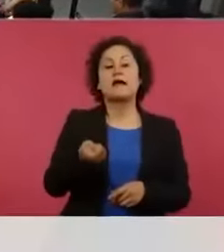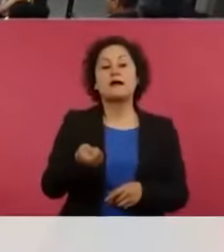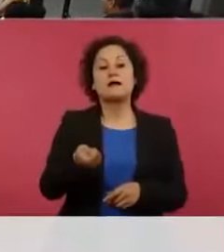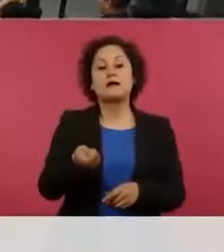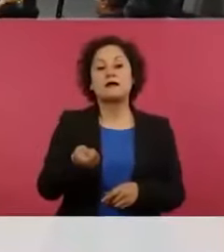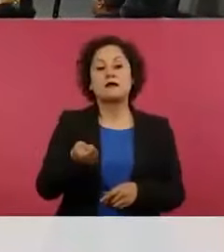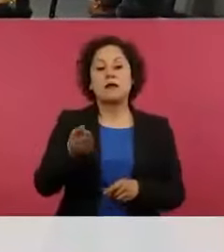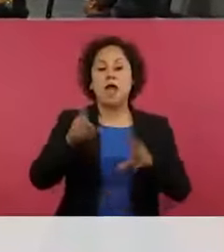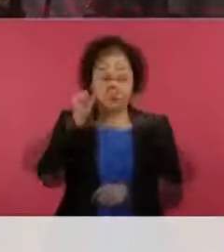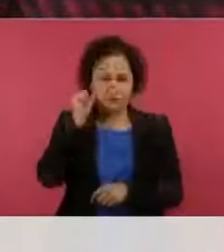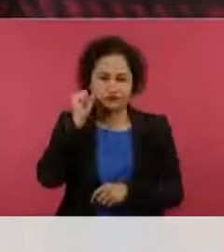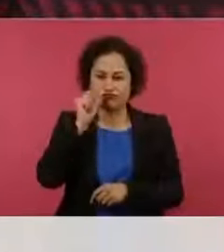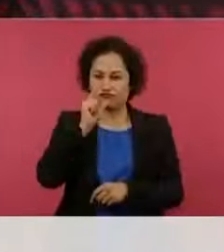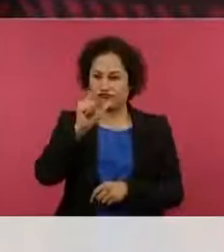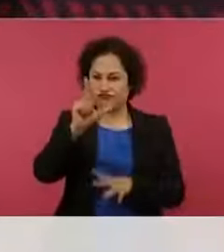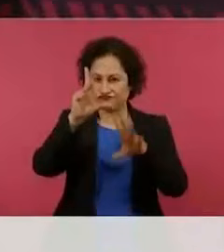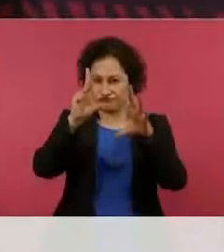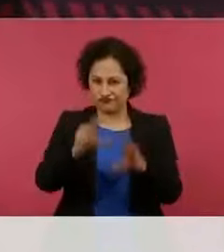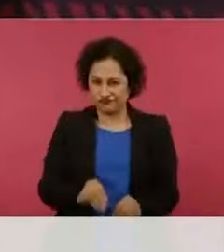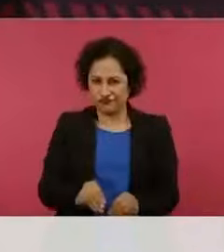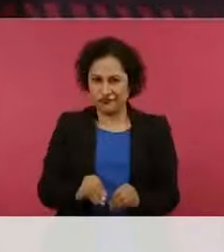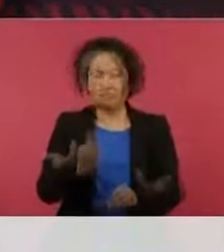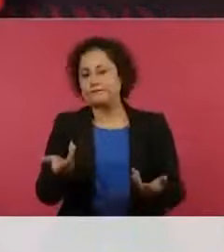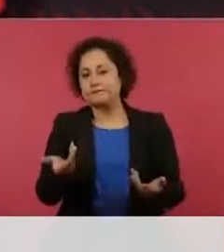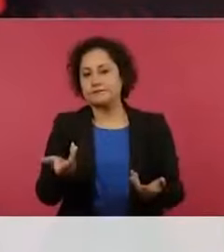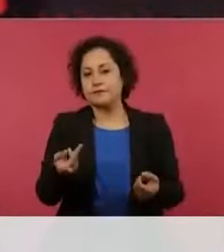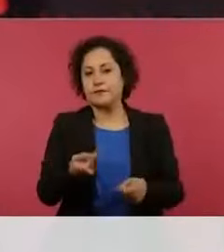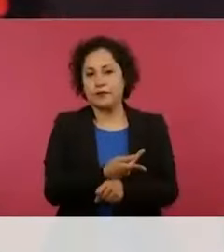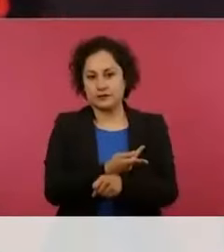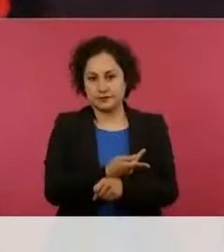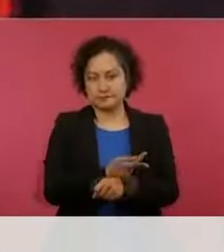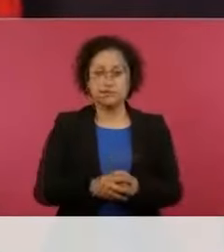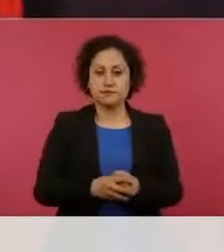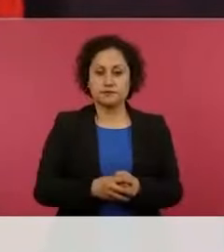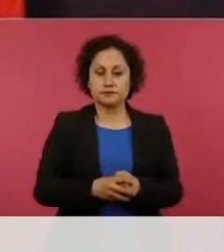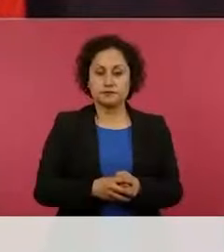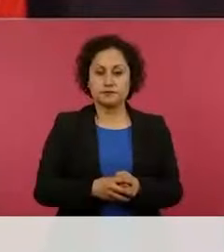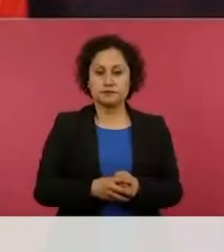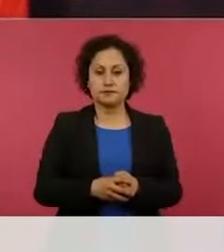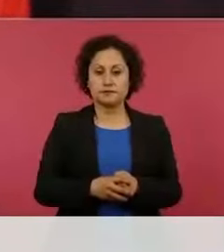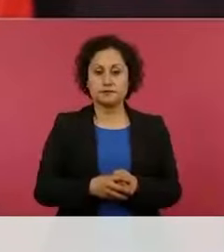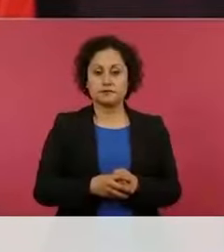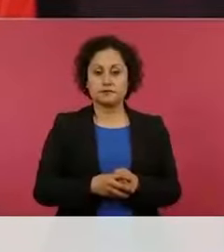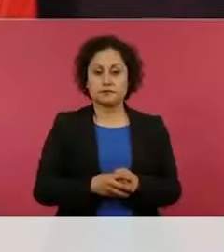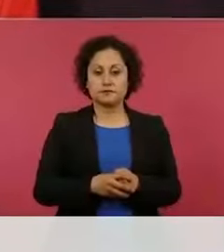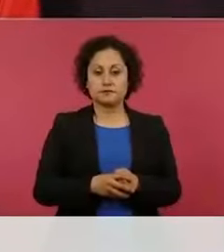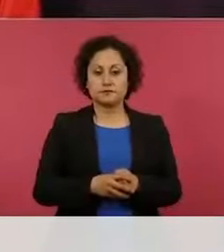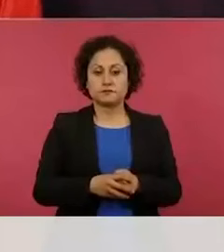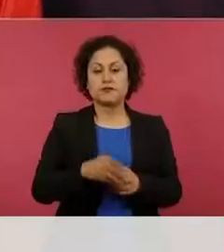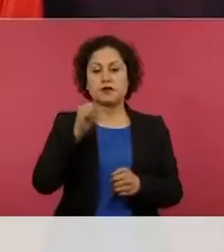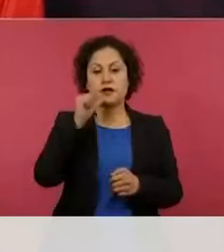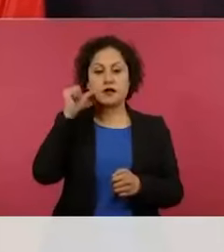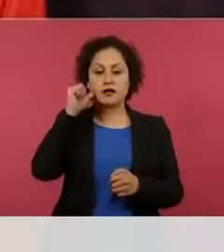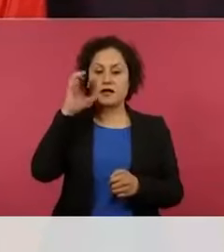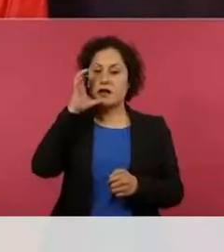los apagones de ayer se presentaron primero porque fue muy intenso el calor ayer